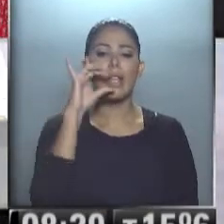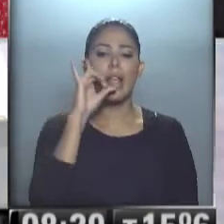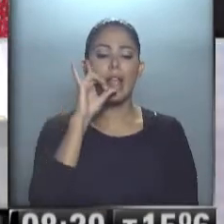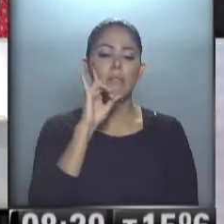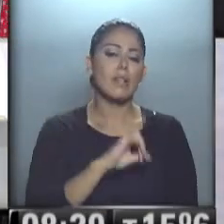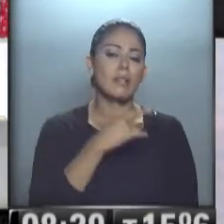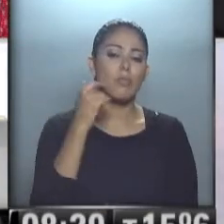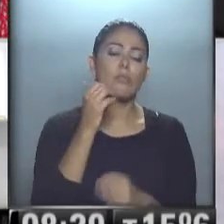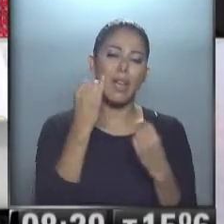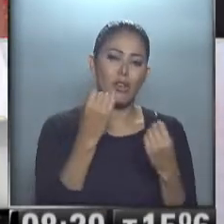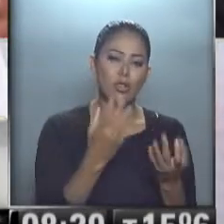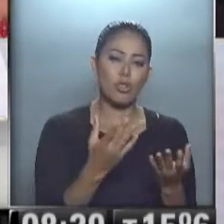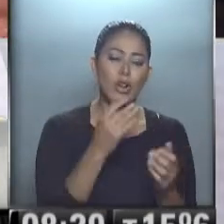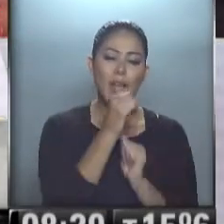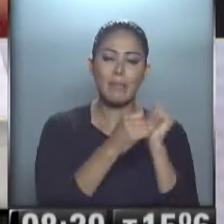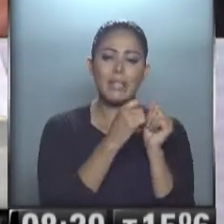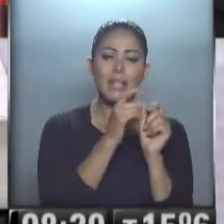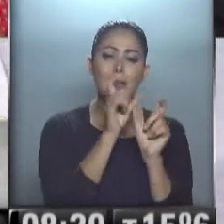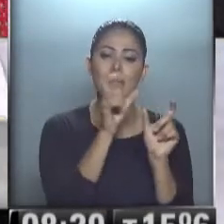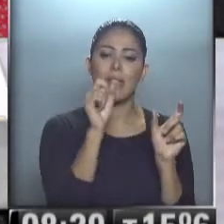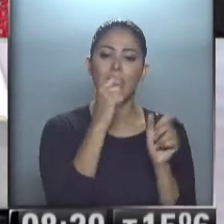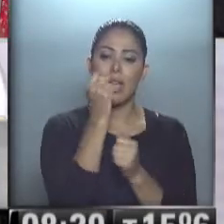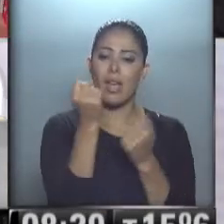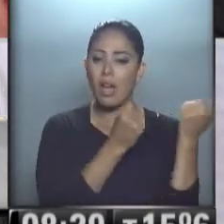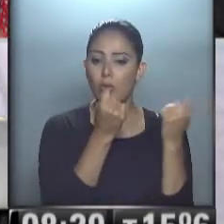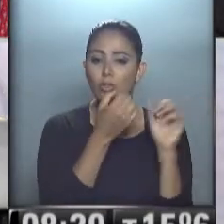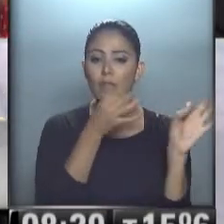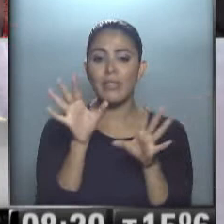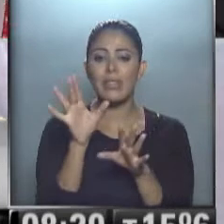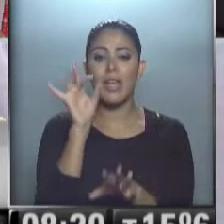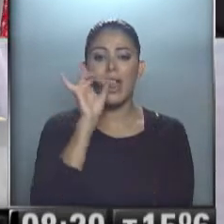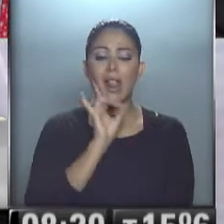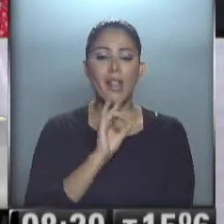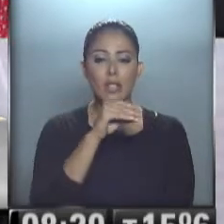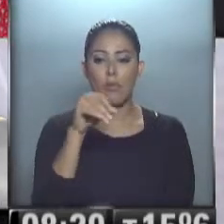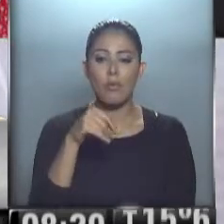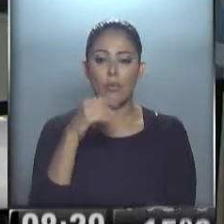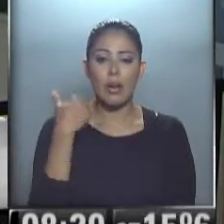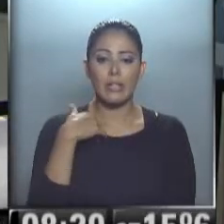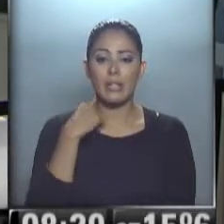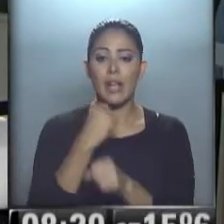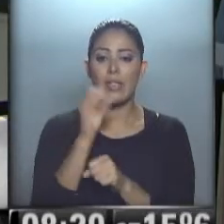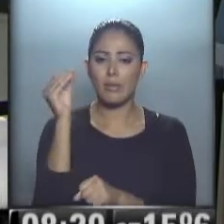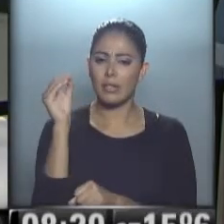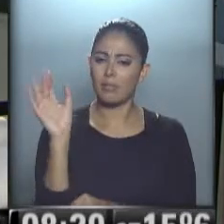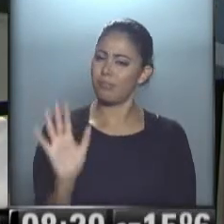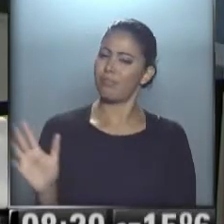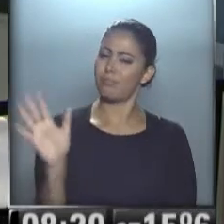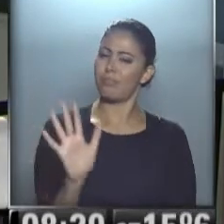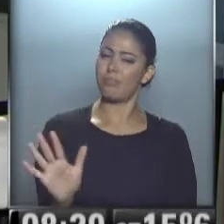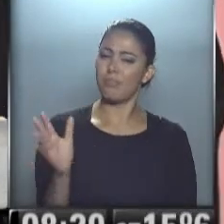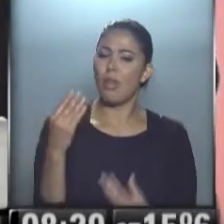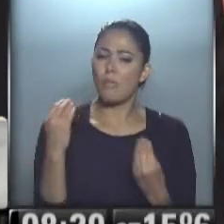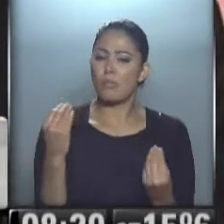o autopartistas mejor dicho como para ser el ejemplo más claro autopartista que vendían leche en polvo de argentina a brasil sospechosa qué